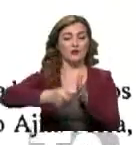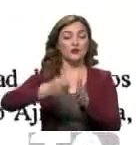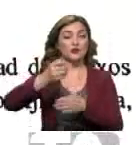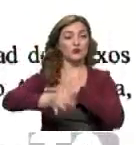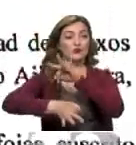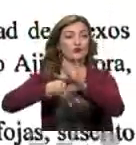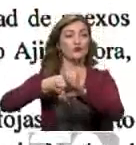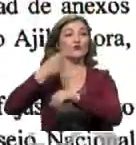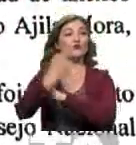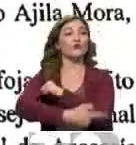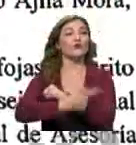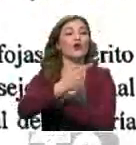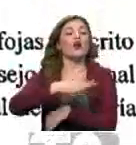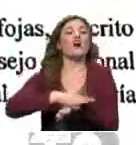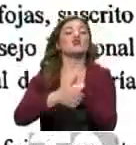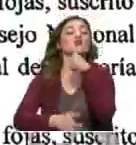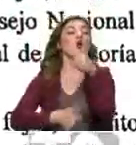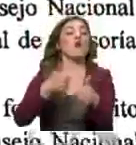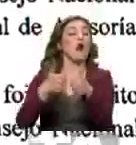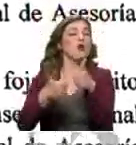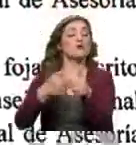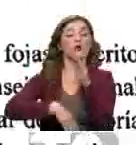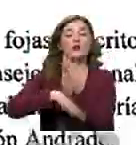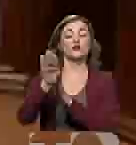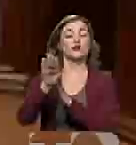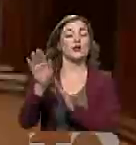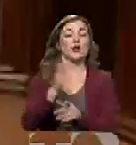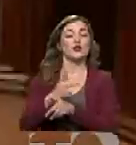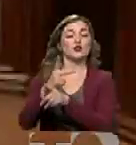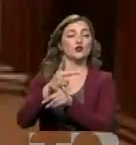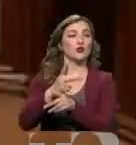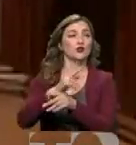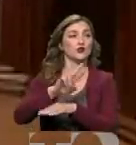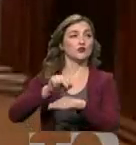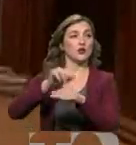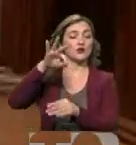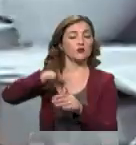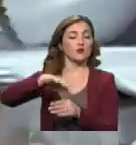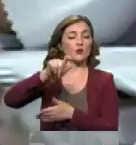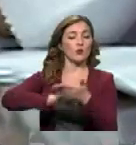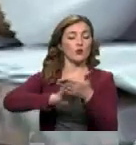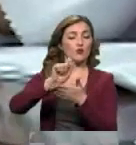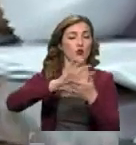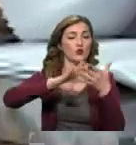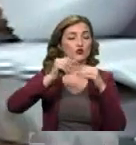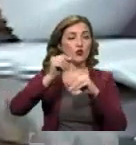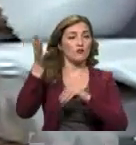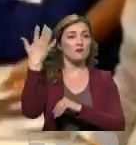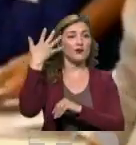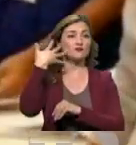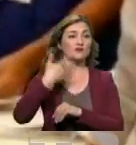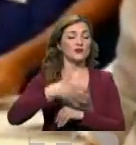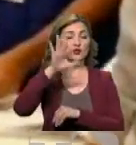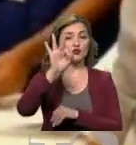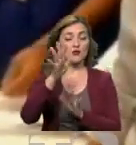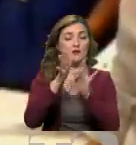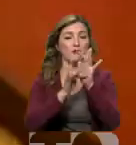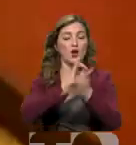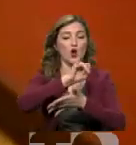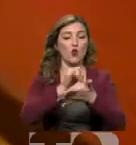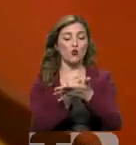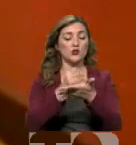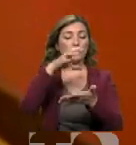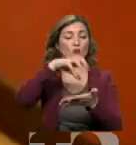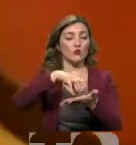sentencia tuvo lugar debido a que la mayoría del Consejo Nacional Electoral aprobó una resolución el 9 de abril sobre la Junta Provincial de la Provincia de